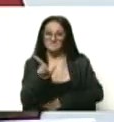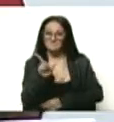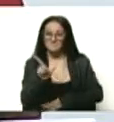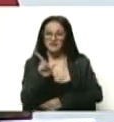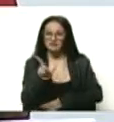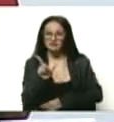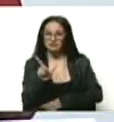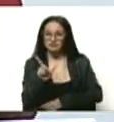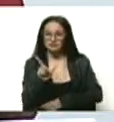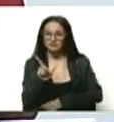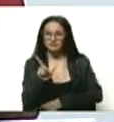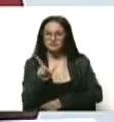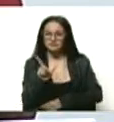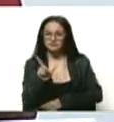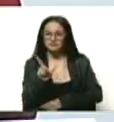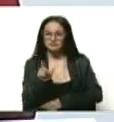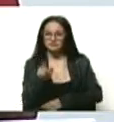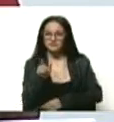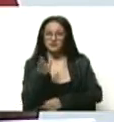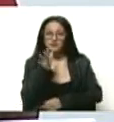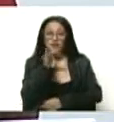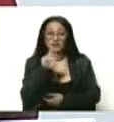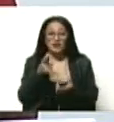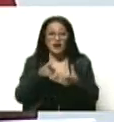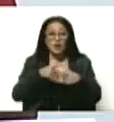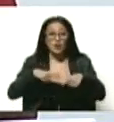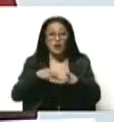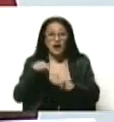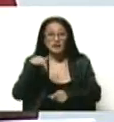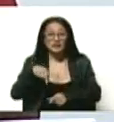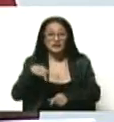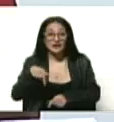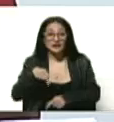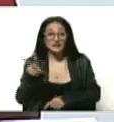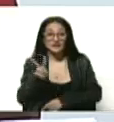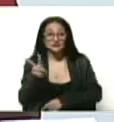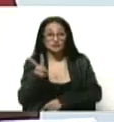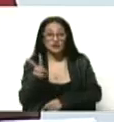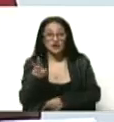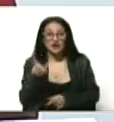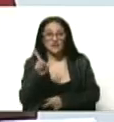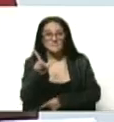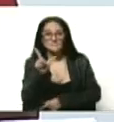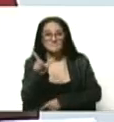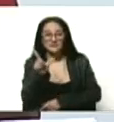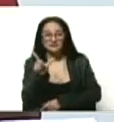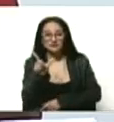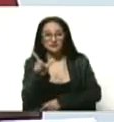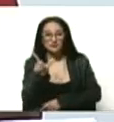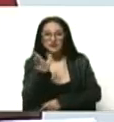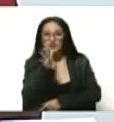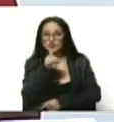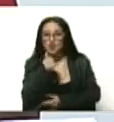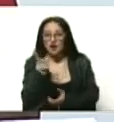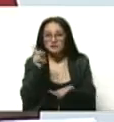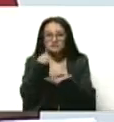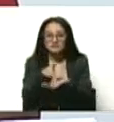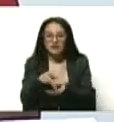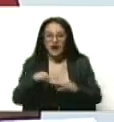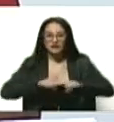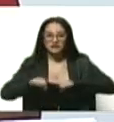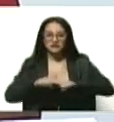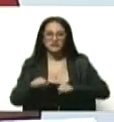Venezuela, mejor dicho, no habrá rincón de este país donde el Partido Socialista Unido de Venezuela no tenga presencia